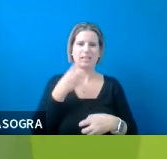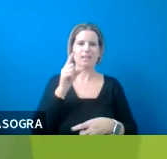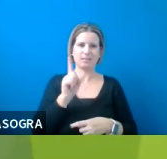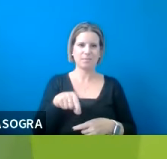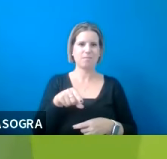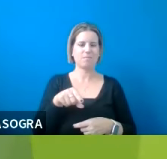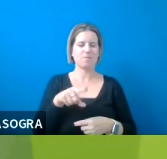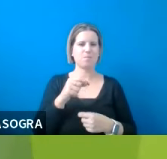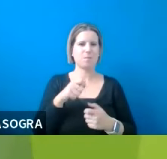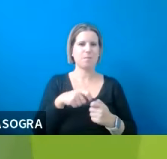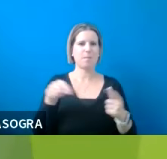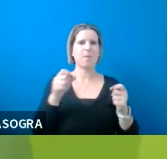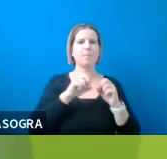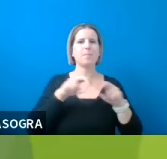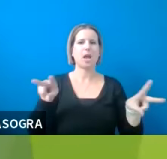y te la aumentaba.